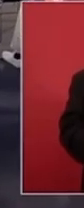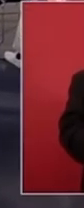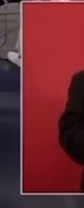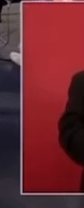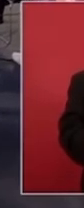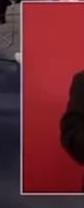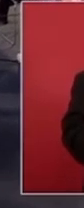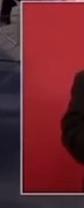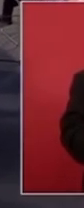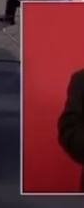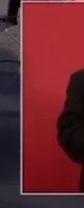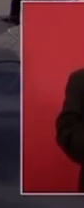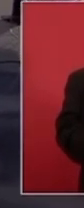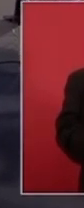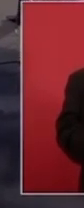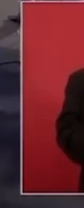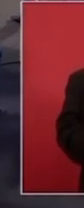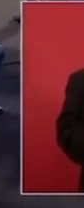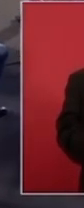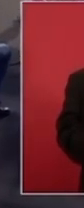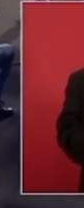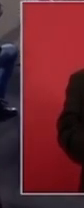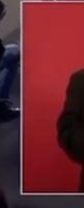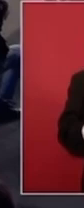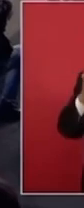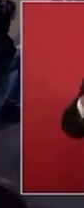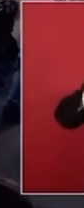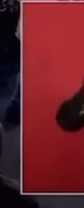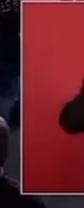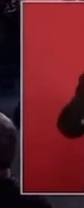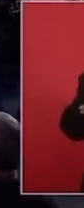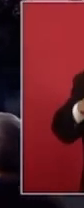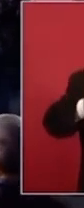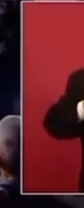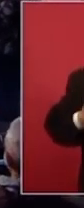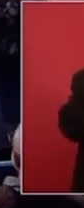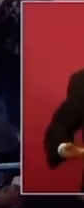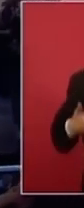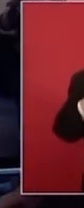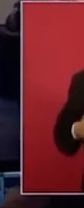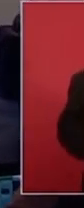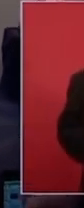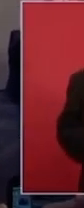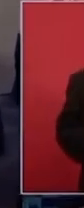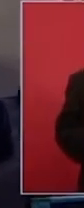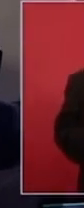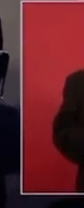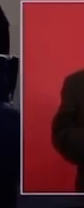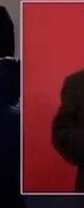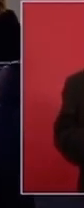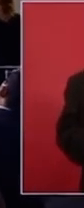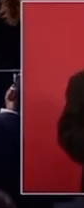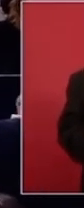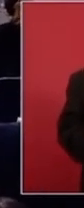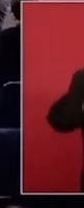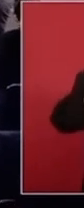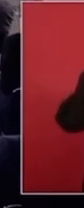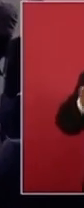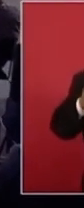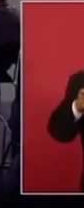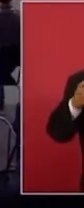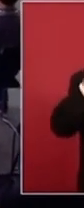Es la décima, sí. No, ¿cuál directa? Más se la pasa ladrando como un perrito chihuahua. Y usted quiere que le hable a Biden. La política